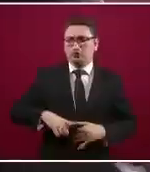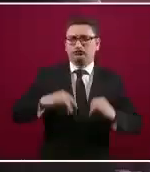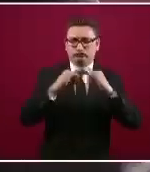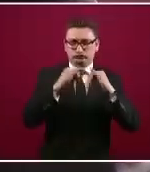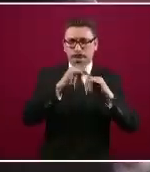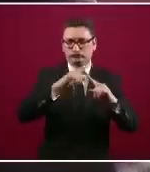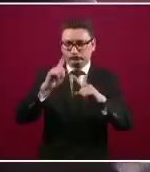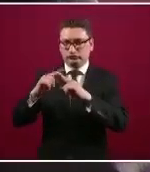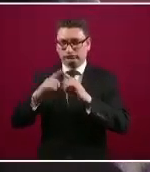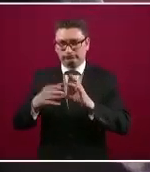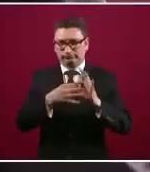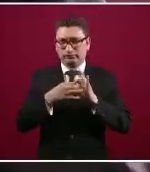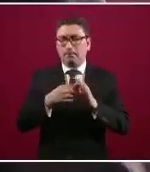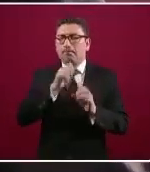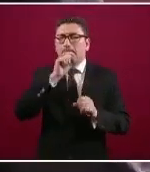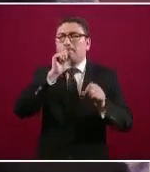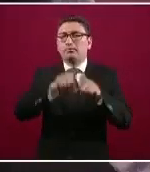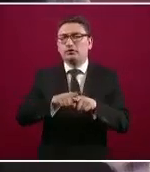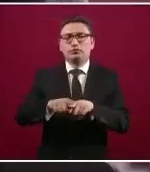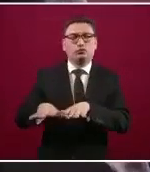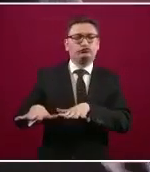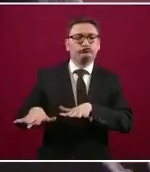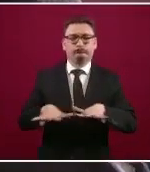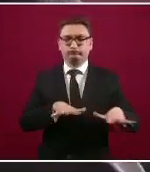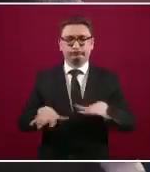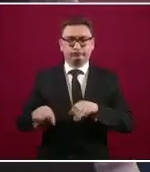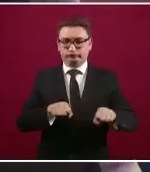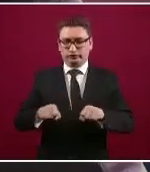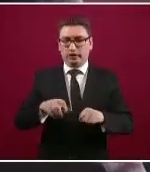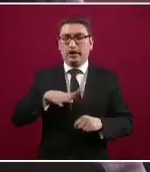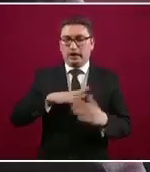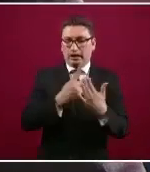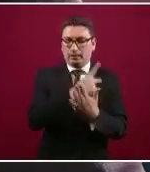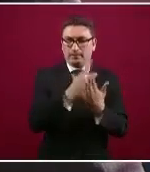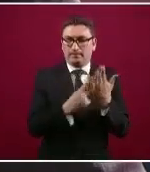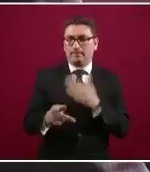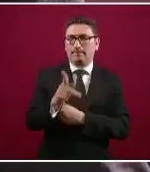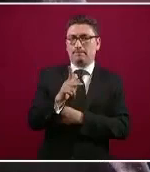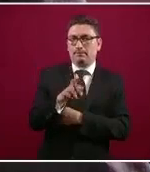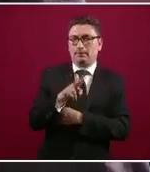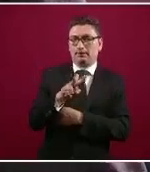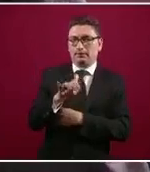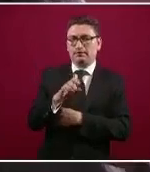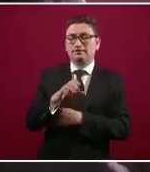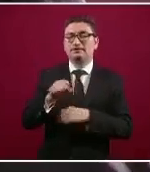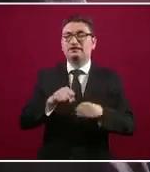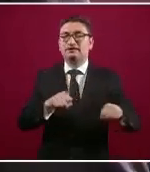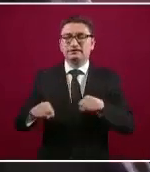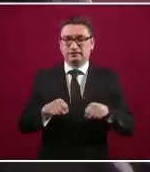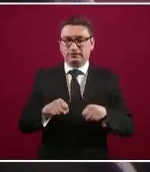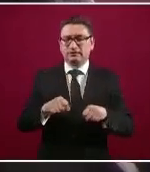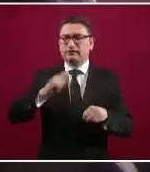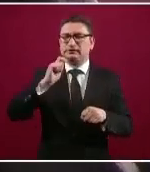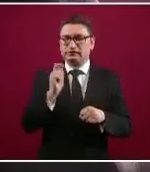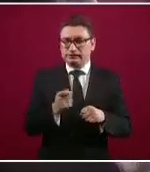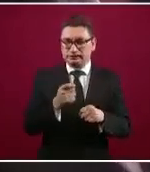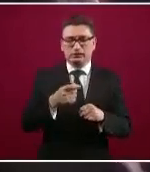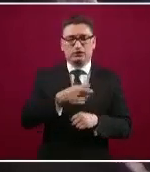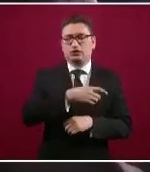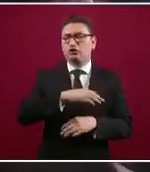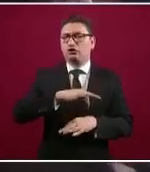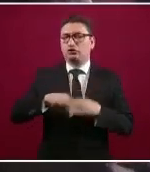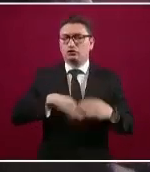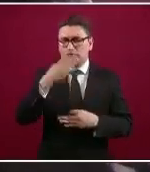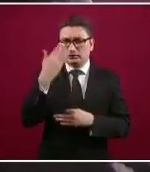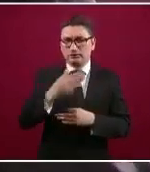mismo en el tema de sismos. Prevensismos es un programa que tiene el Gobierno federal que homologa los protocolos de